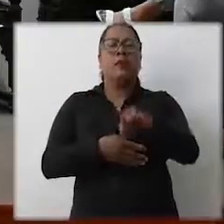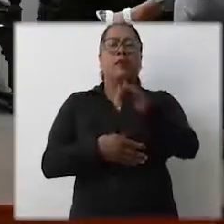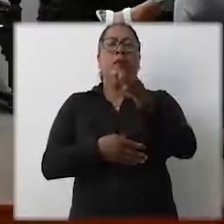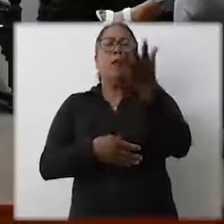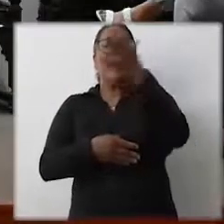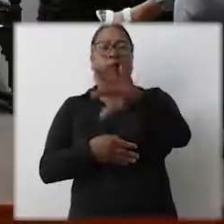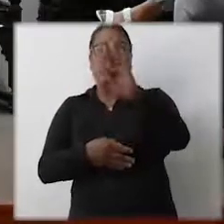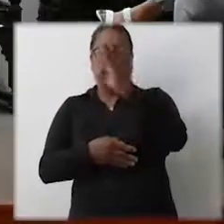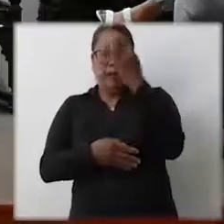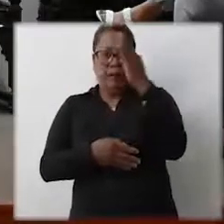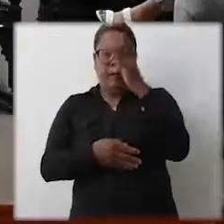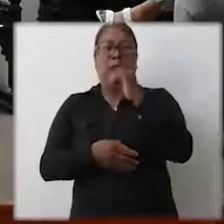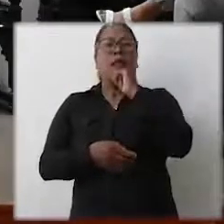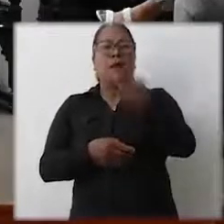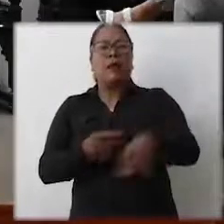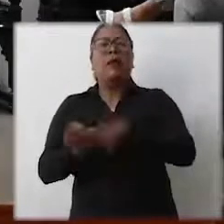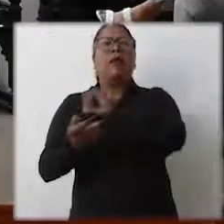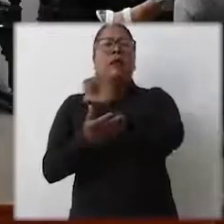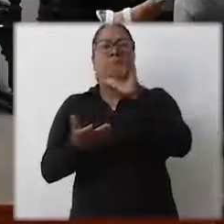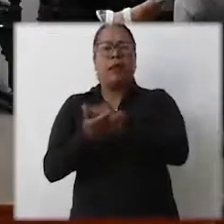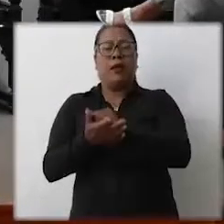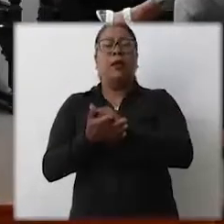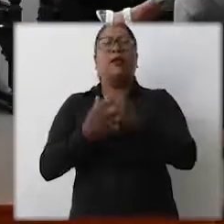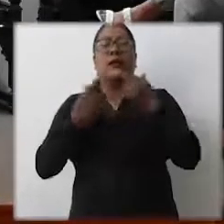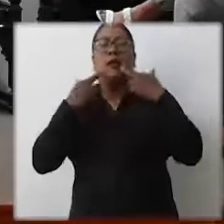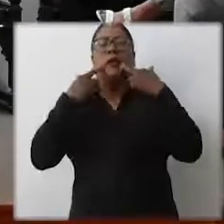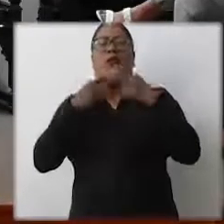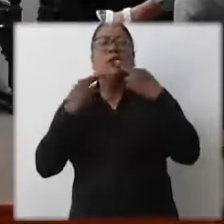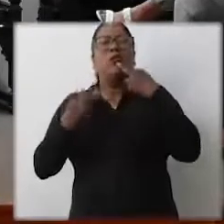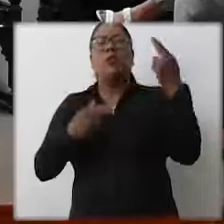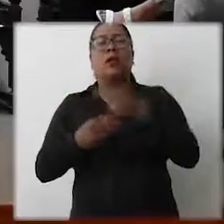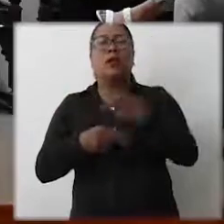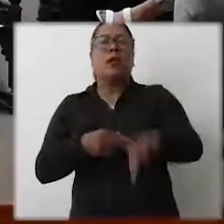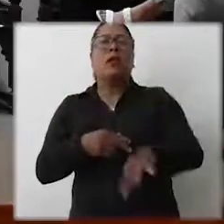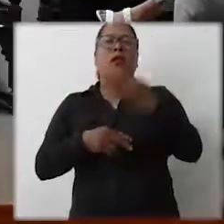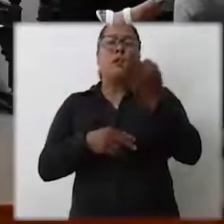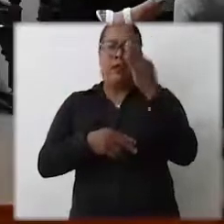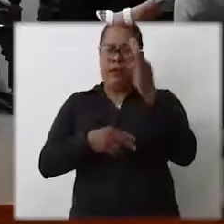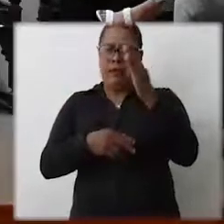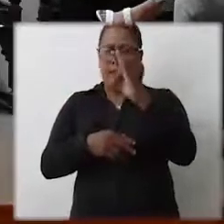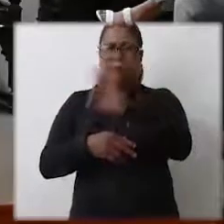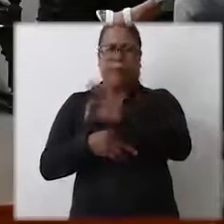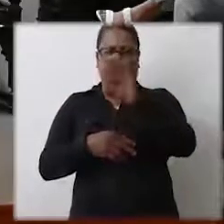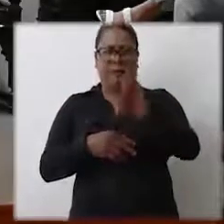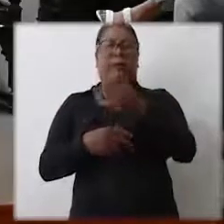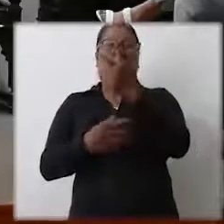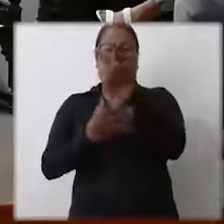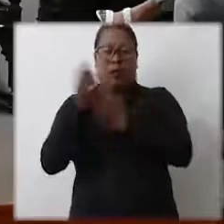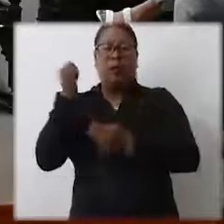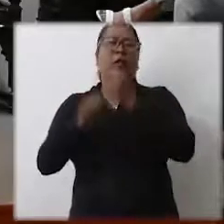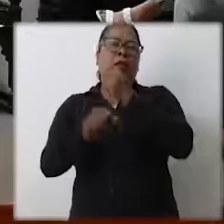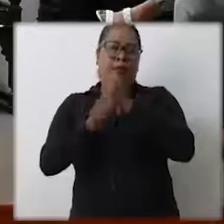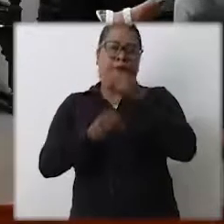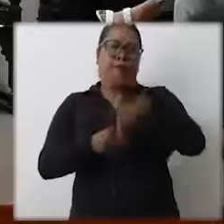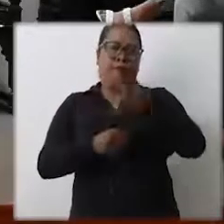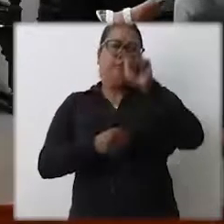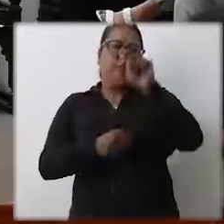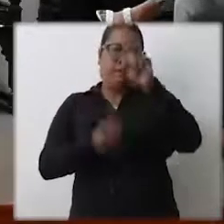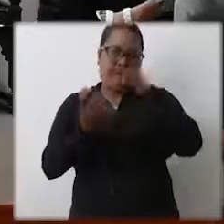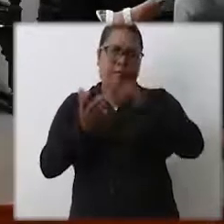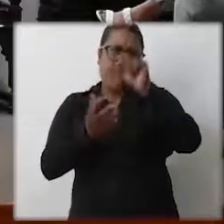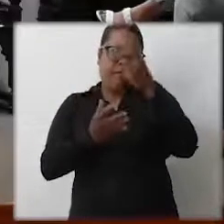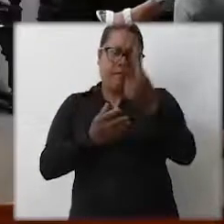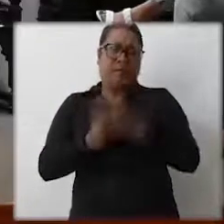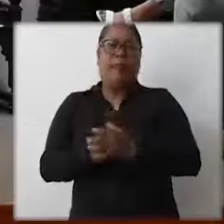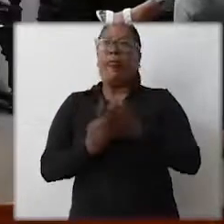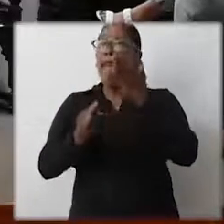de Cabildo de fecha 10 de febrero, así como del acta de la sesión extraordinaria de Cabildo de fecha 14 de febrero,